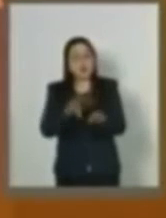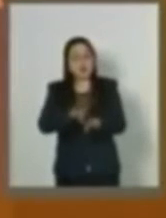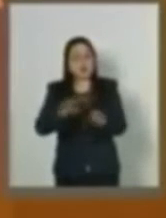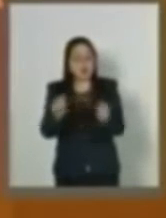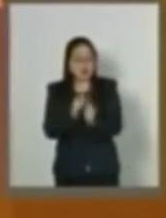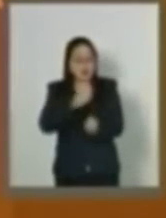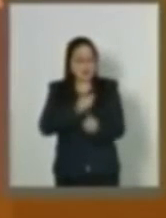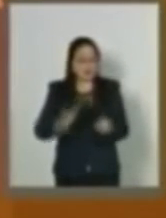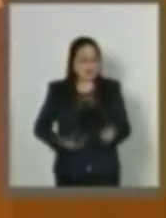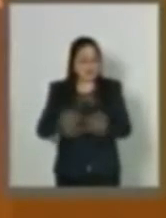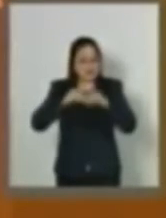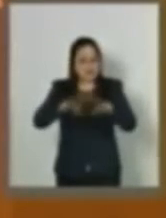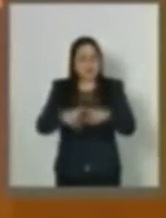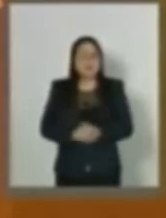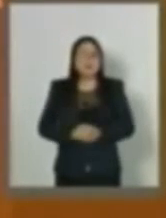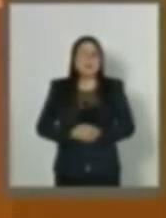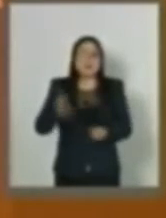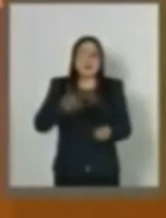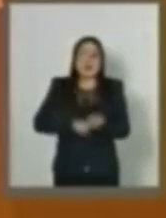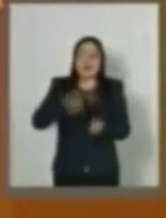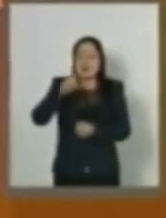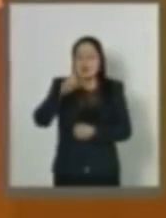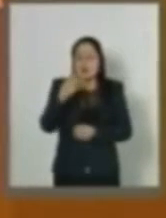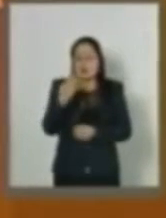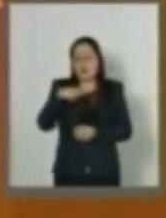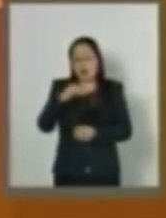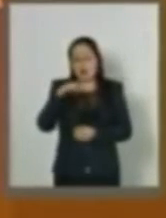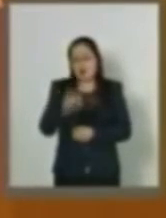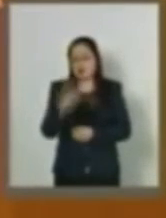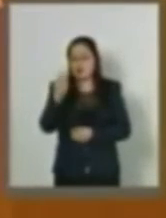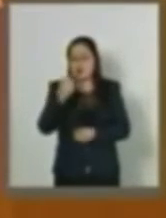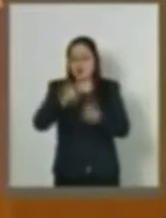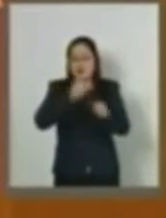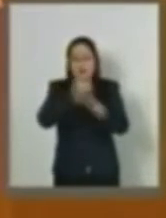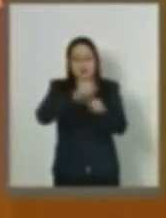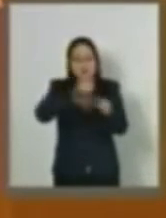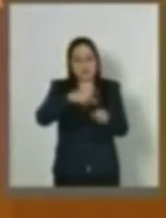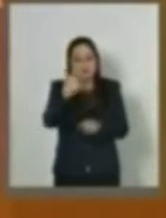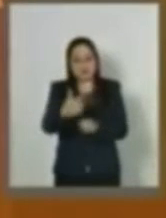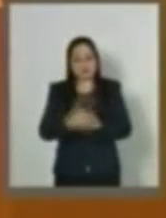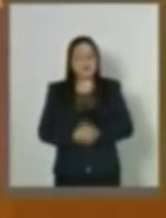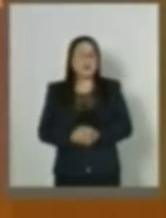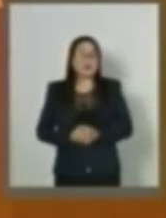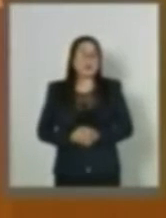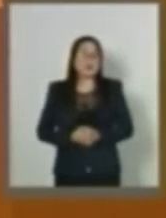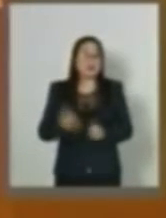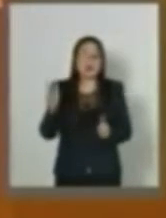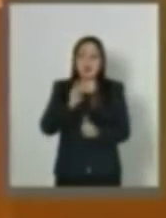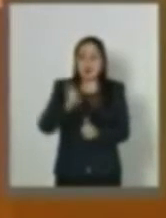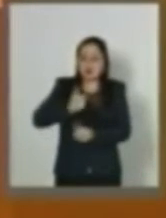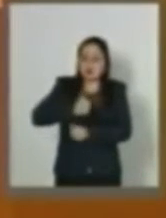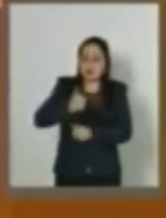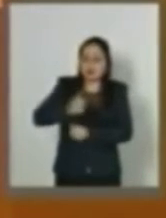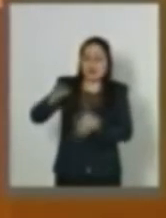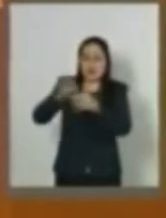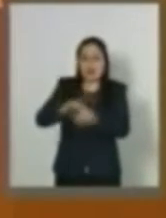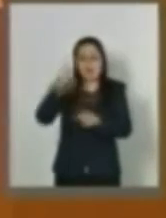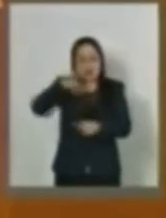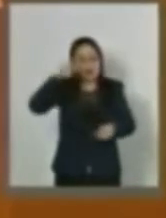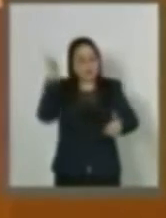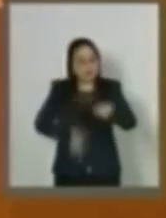incluso que había falta de quórum, a lo que le respondió la presidenta de la Comisión de Gobernación, Cristina Díaz, un